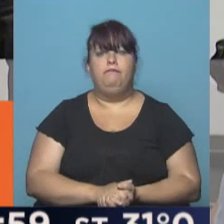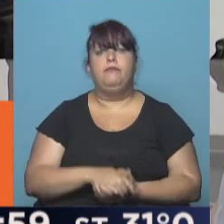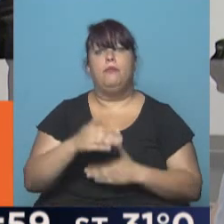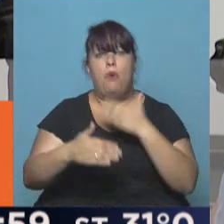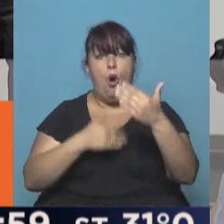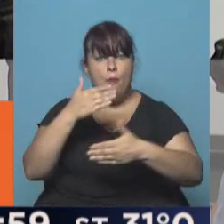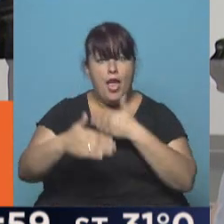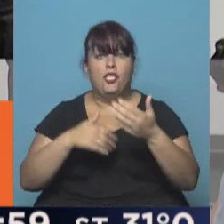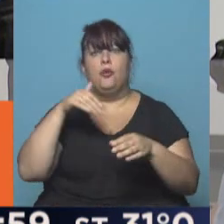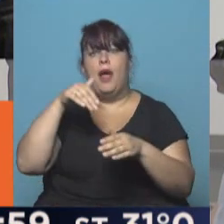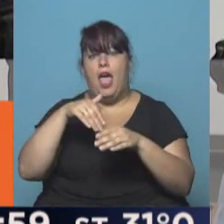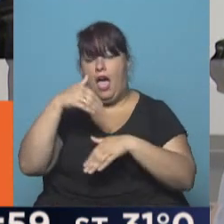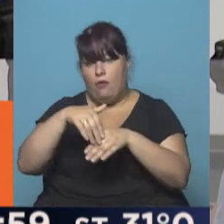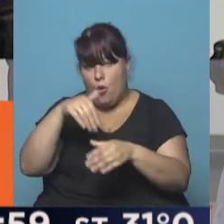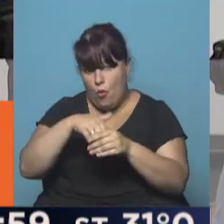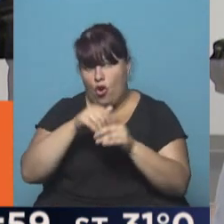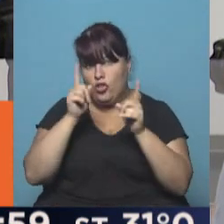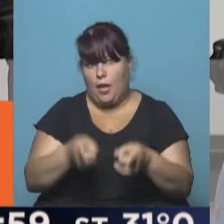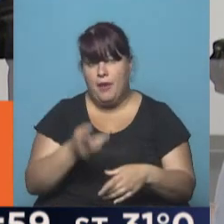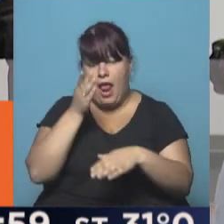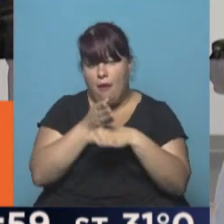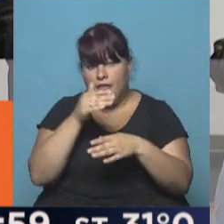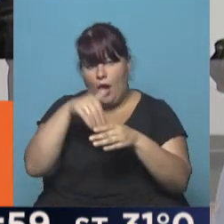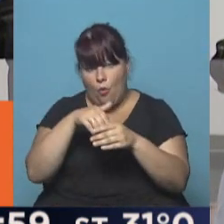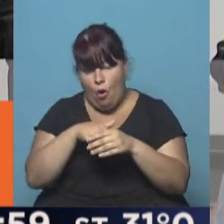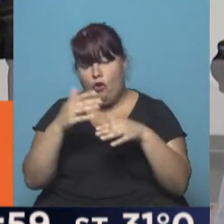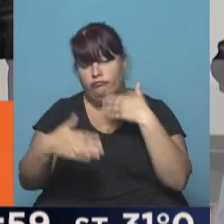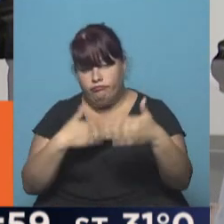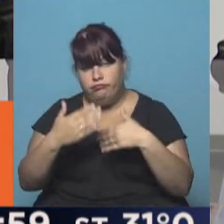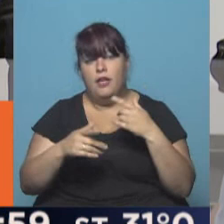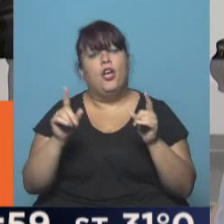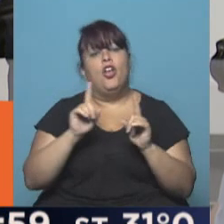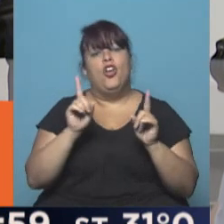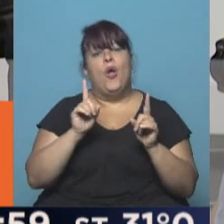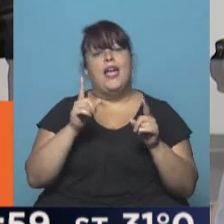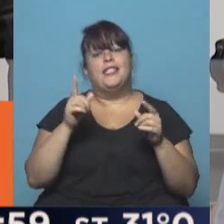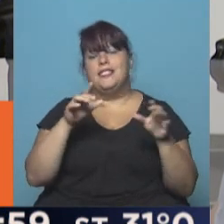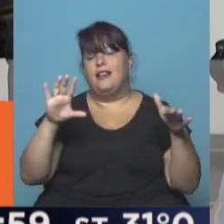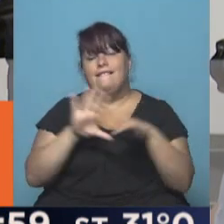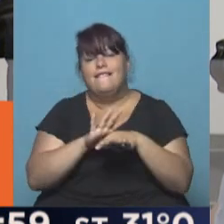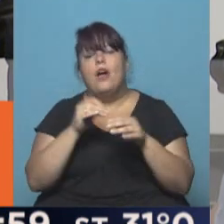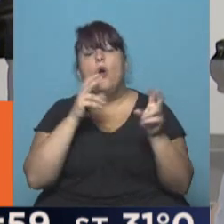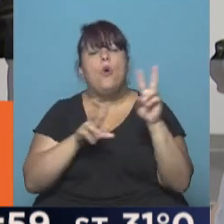proceso eleccionario mediante, y no debe ser incompatible con